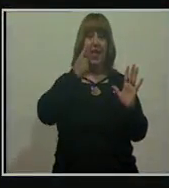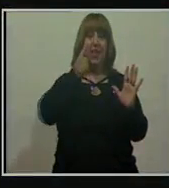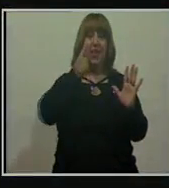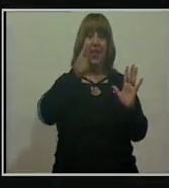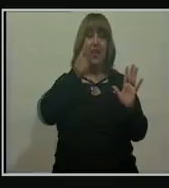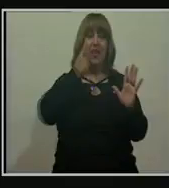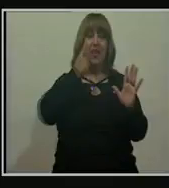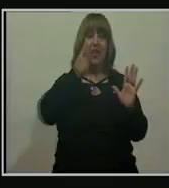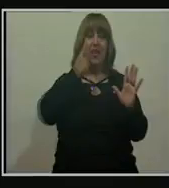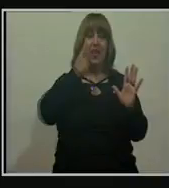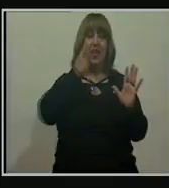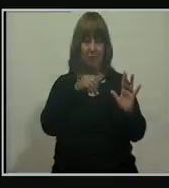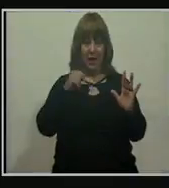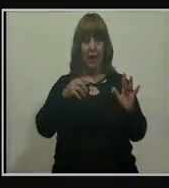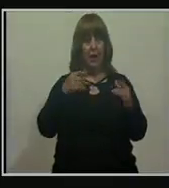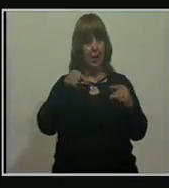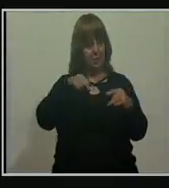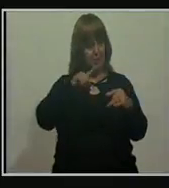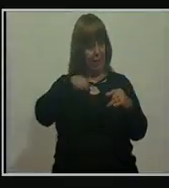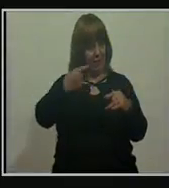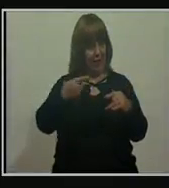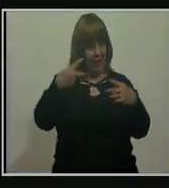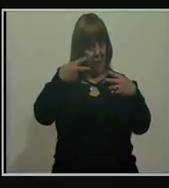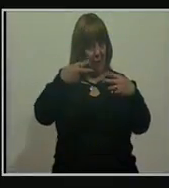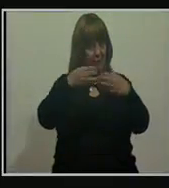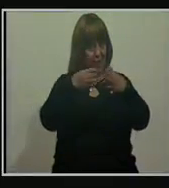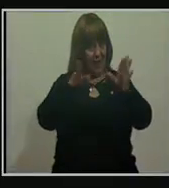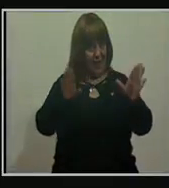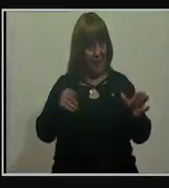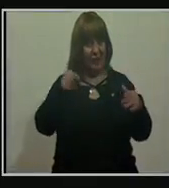próximo jueves queda inaugurada esta muestra